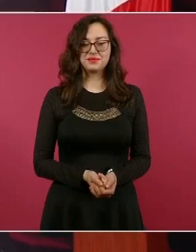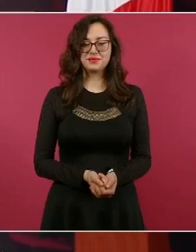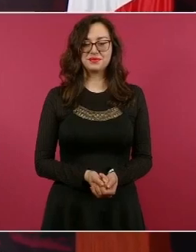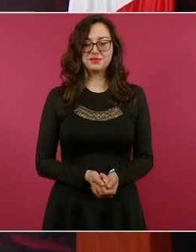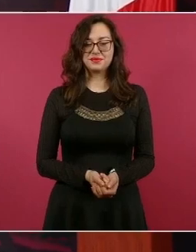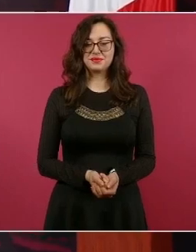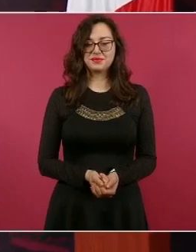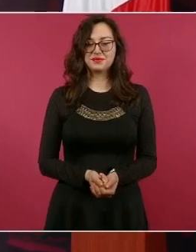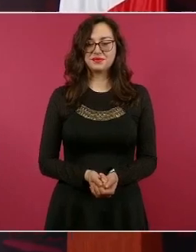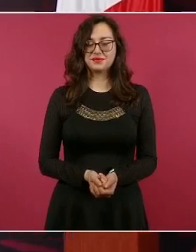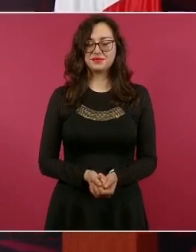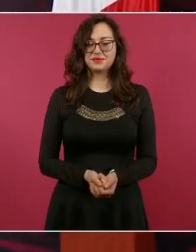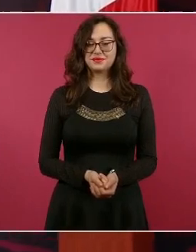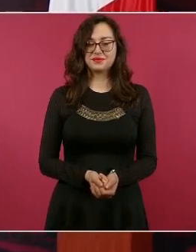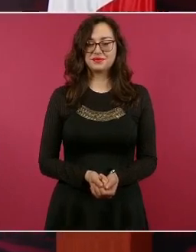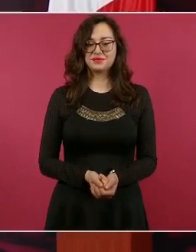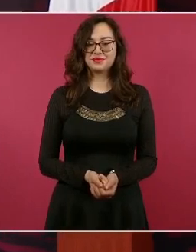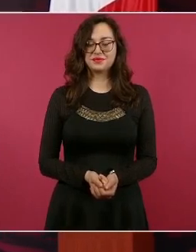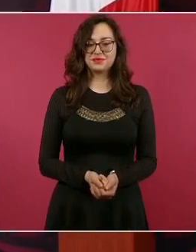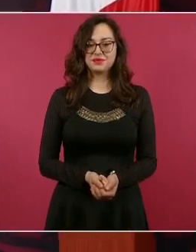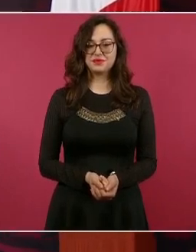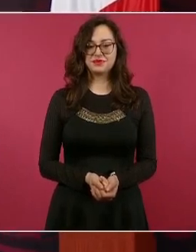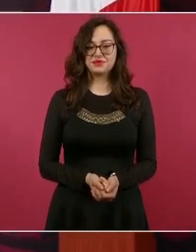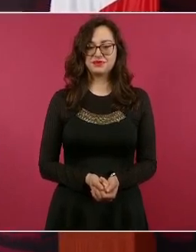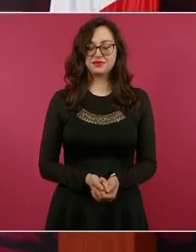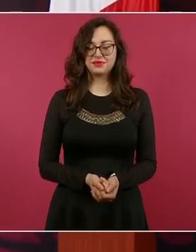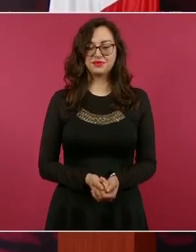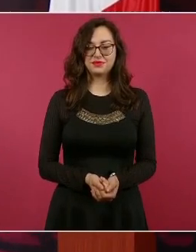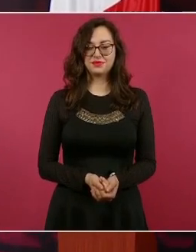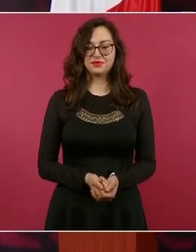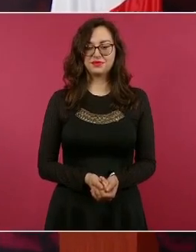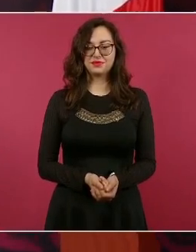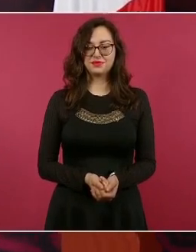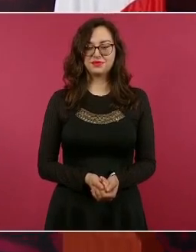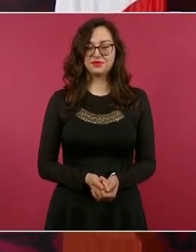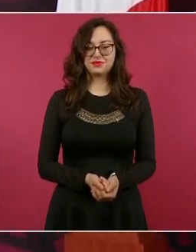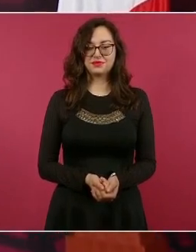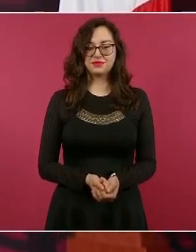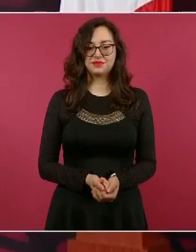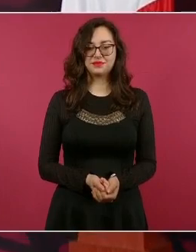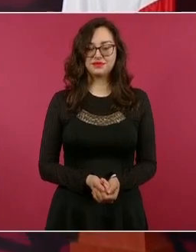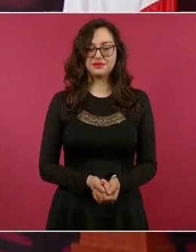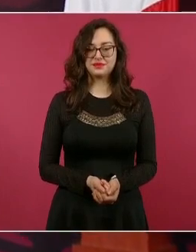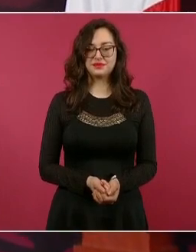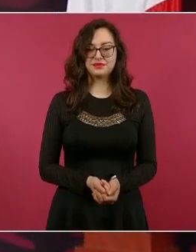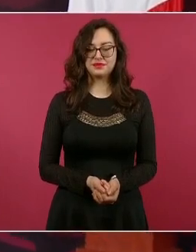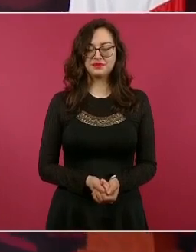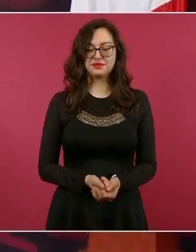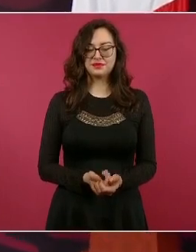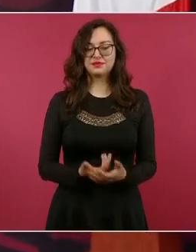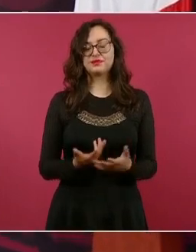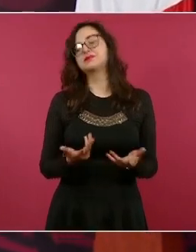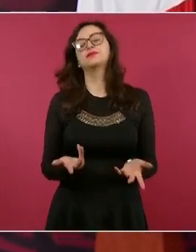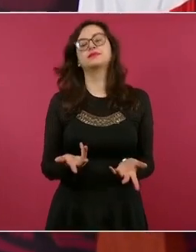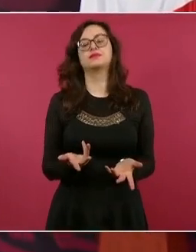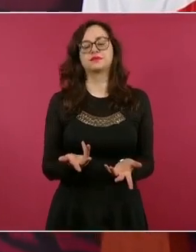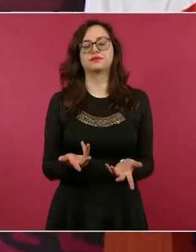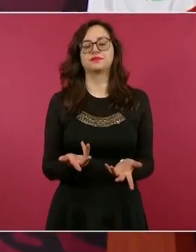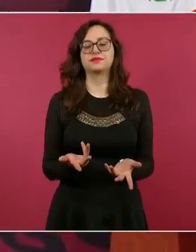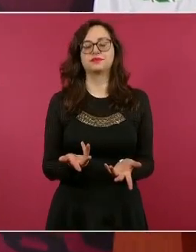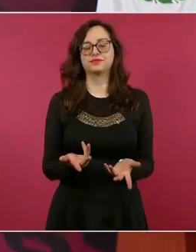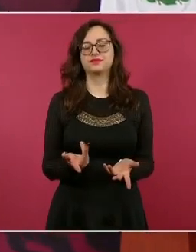Ah, sí, es que decidimos posponer para mañana la